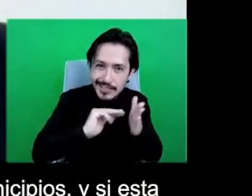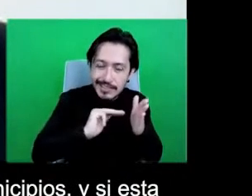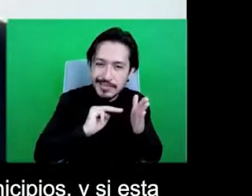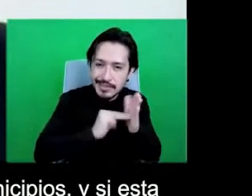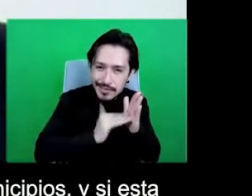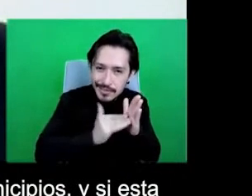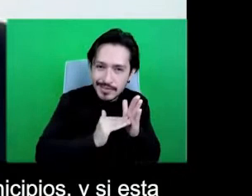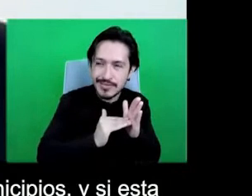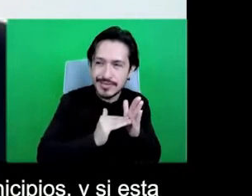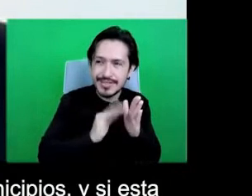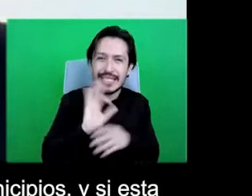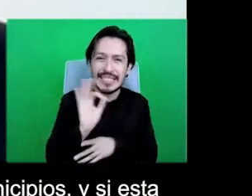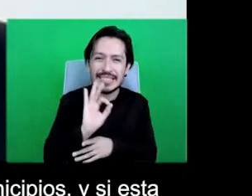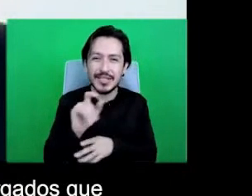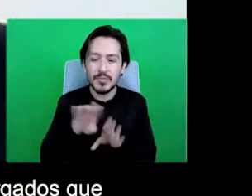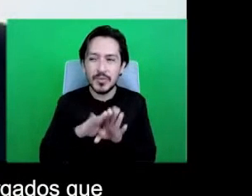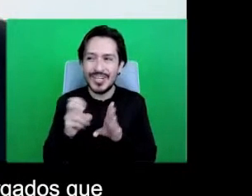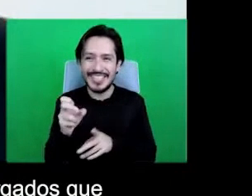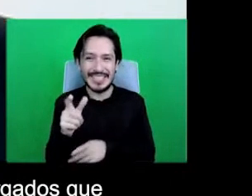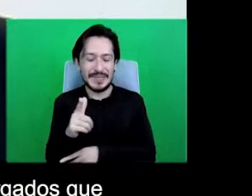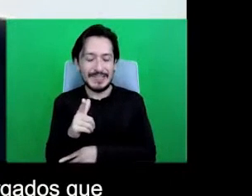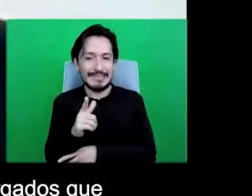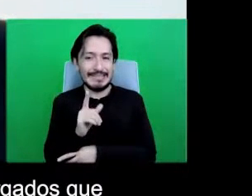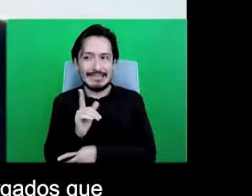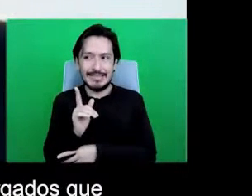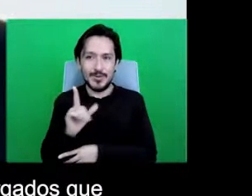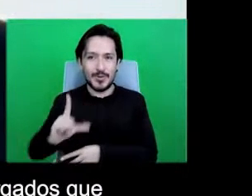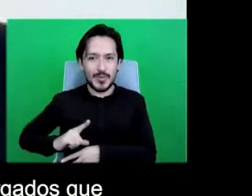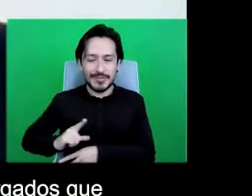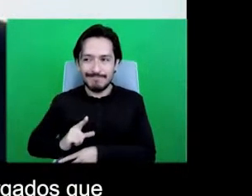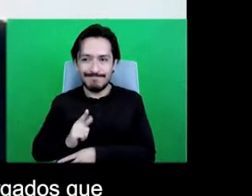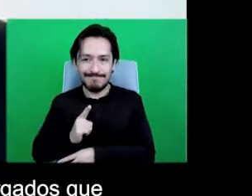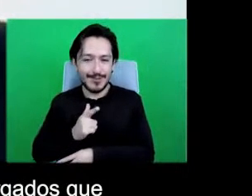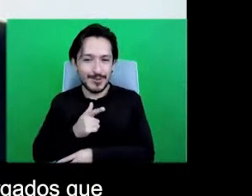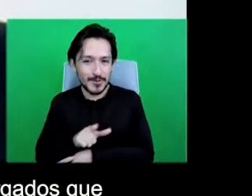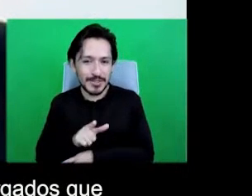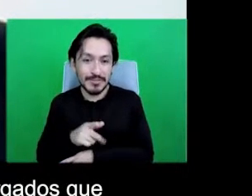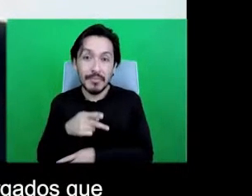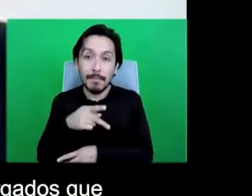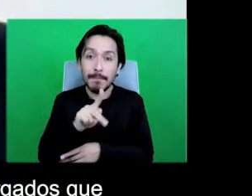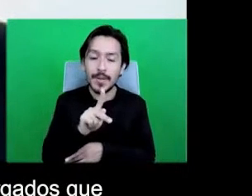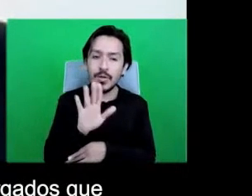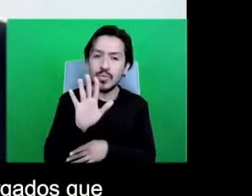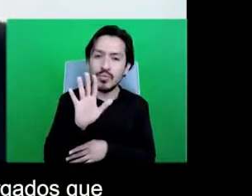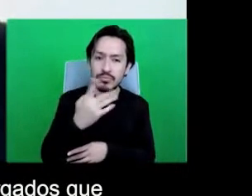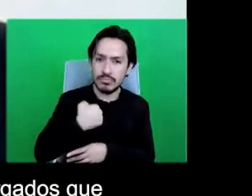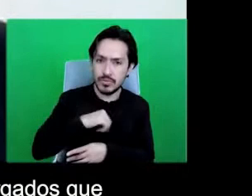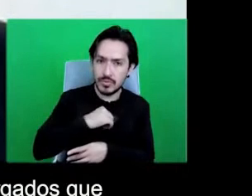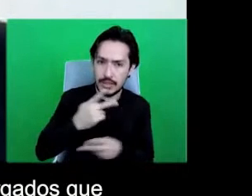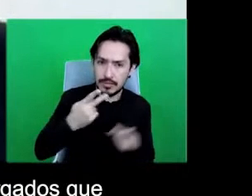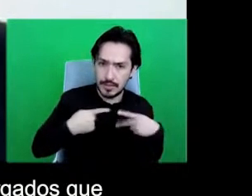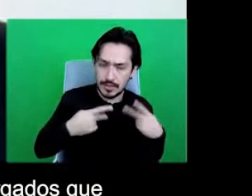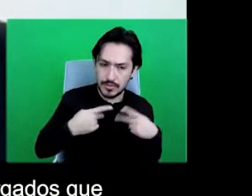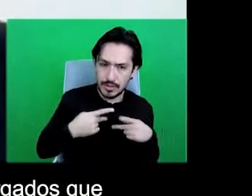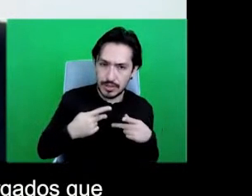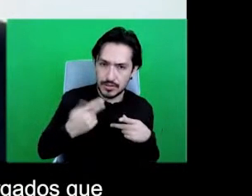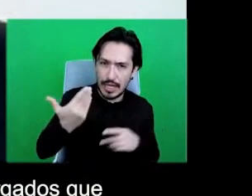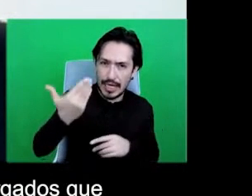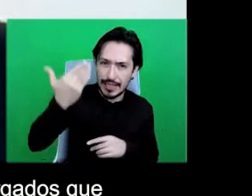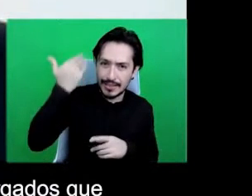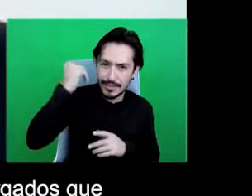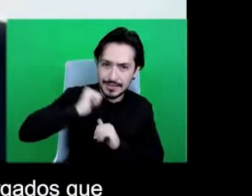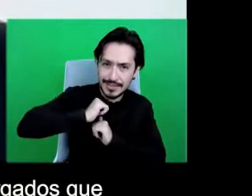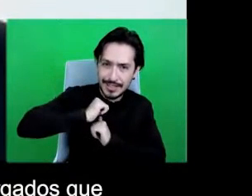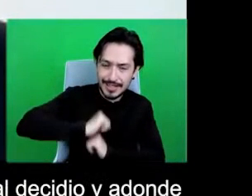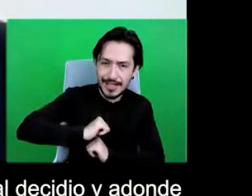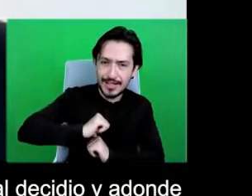escozor, tal vez en los propios organizadores, que es la Secretaría de Cultura, pues estamos los encargados, que fuimos los gestores